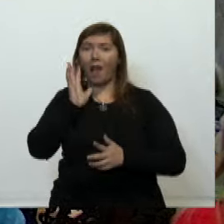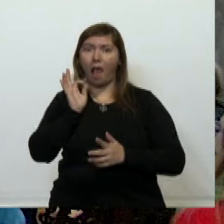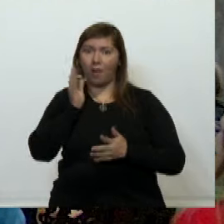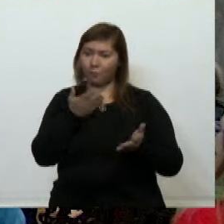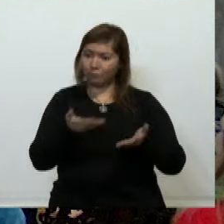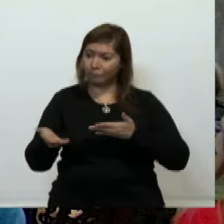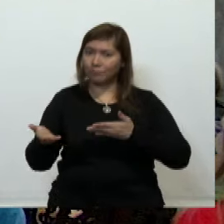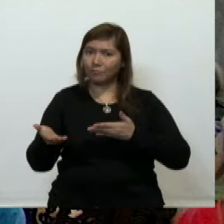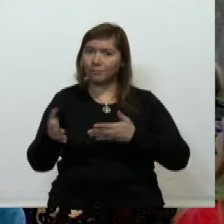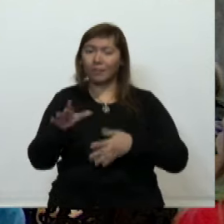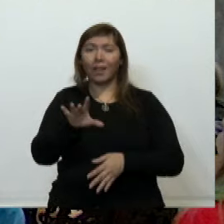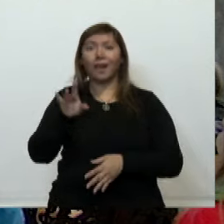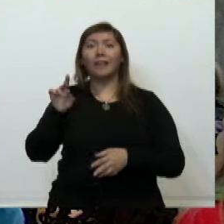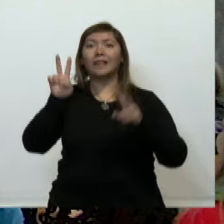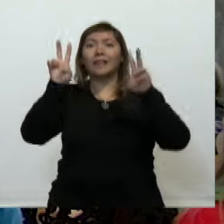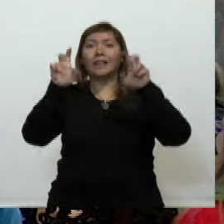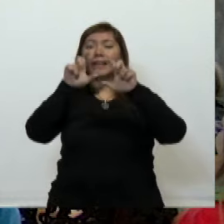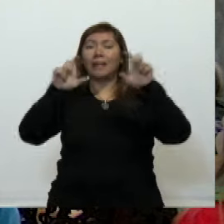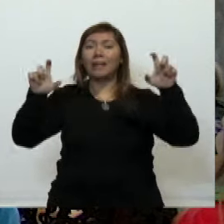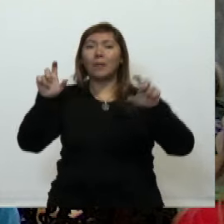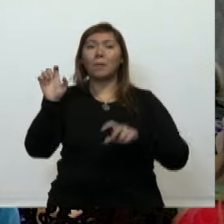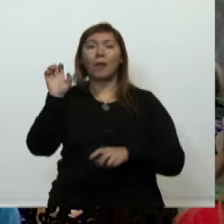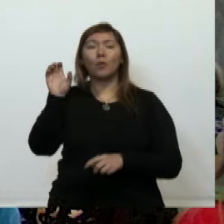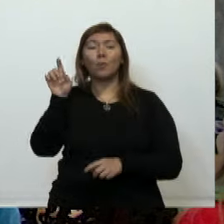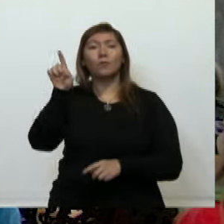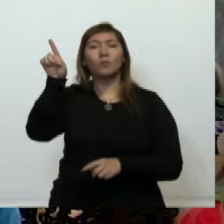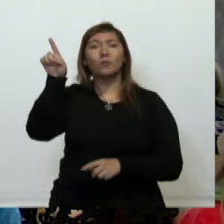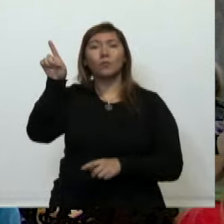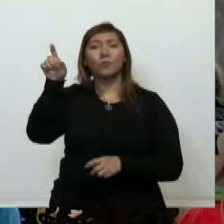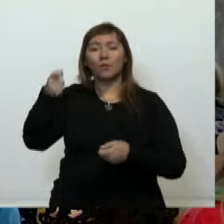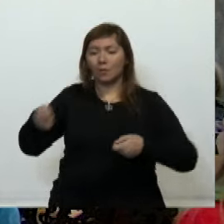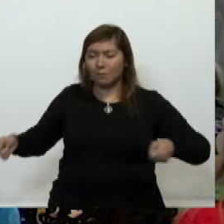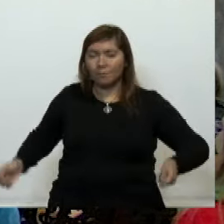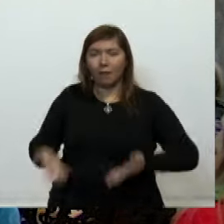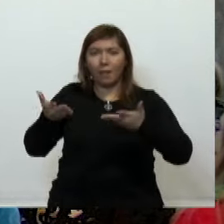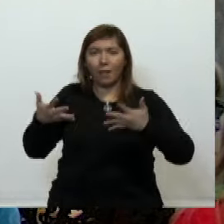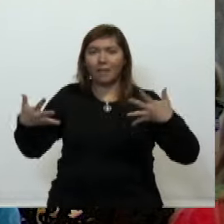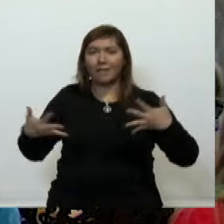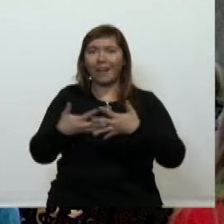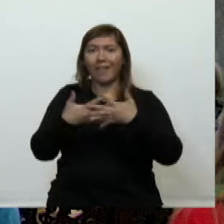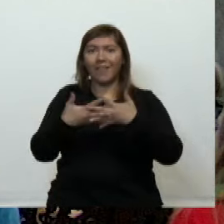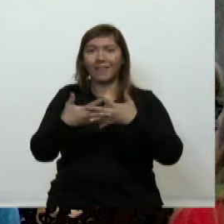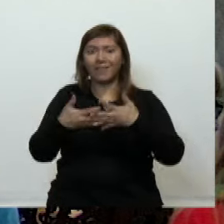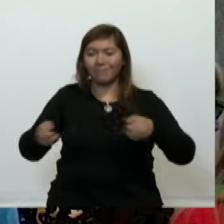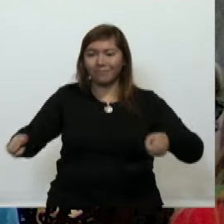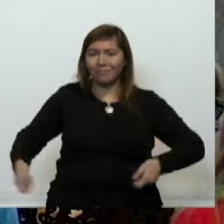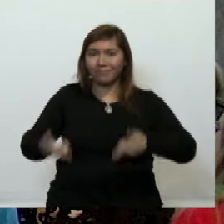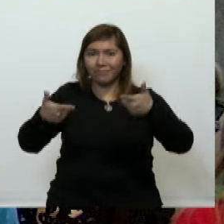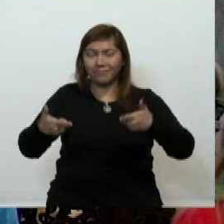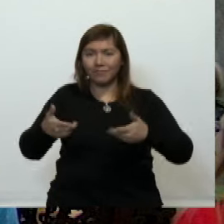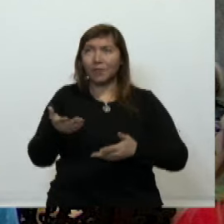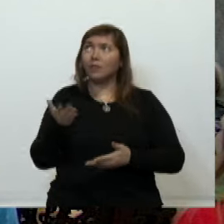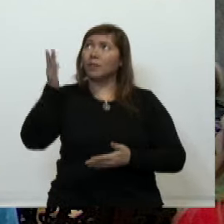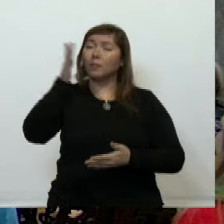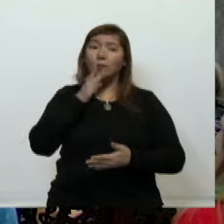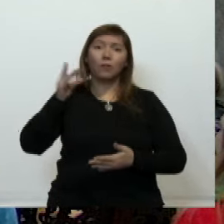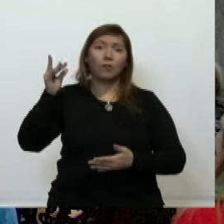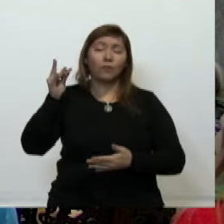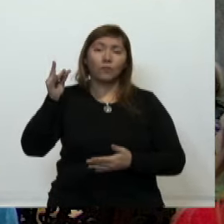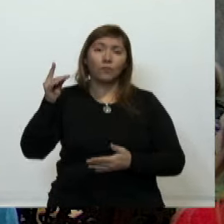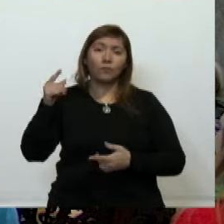Elegí como lema, en tu nombre echaré las redes, así que pido eso a Dios, no poder seguir hablando de Dios,